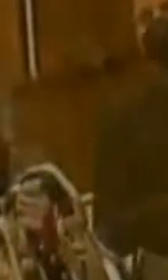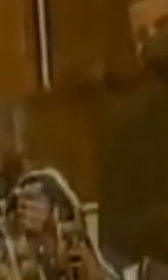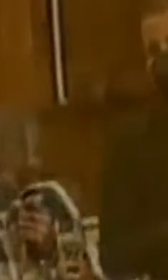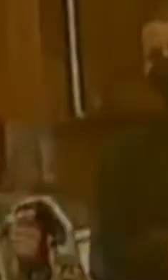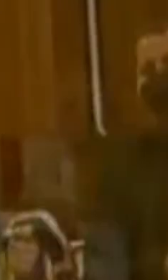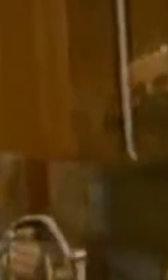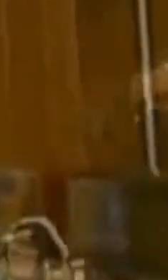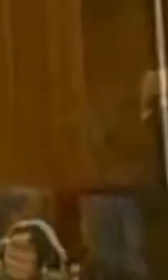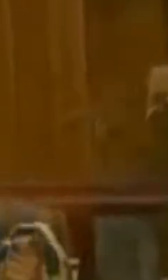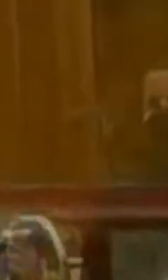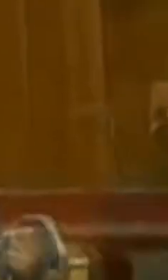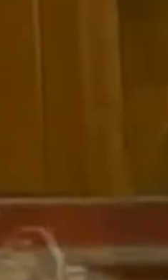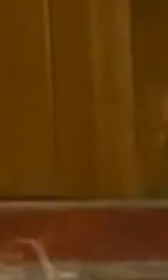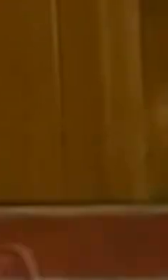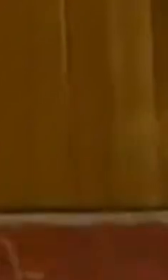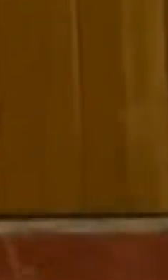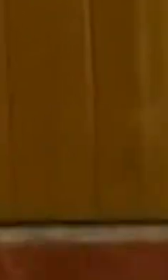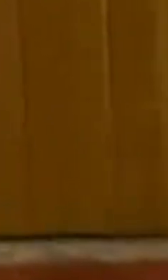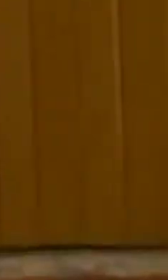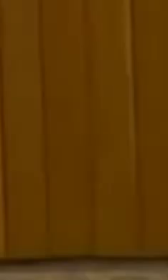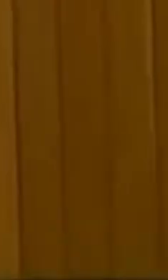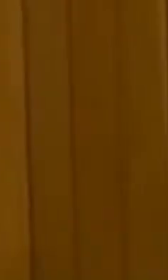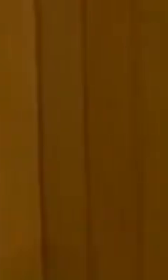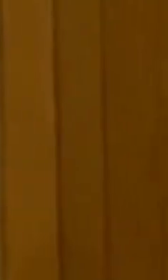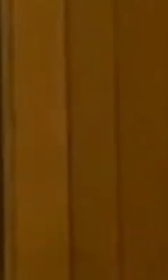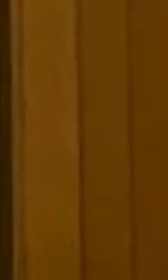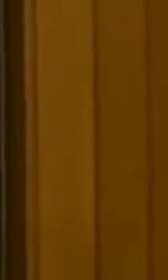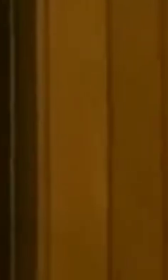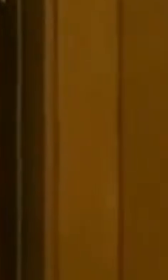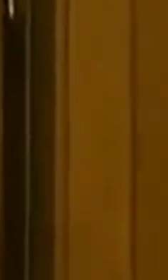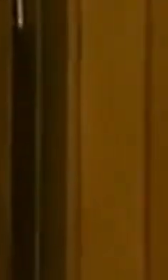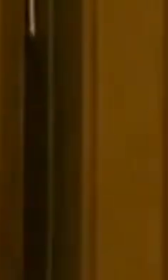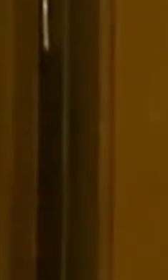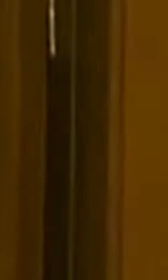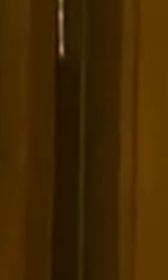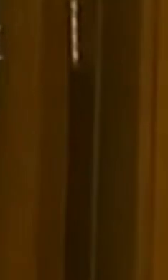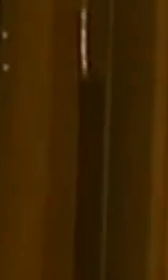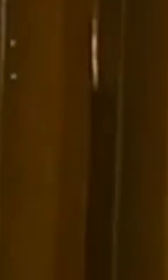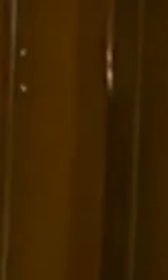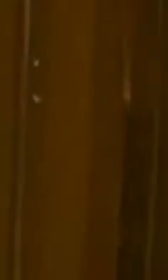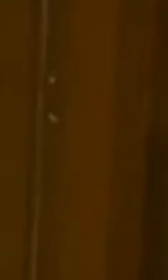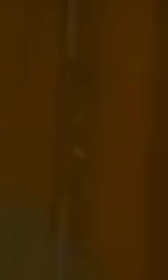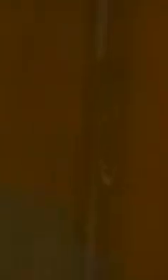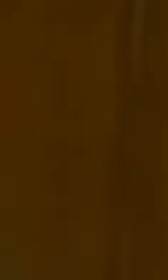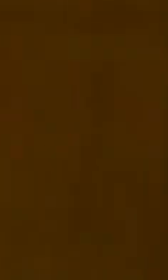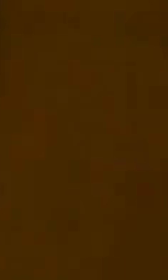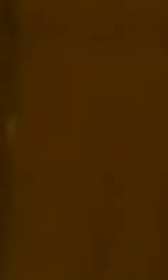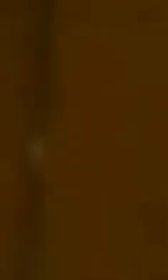Thank you.